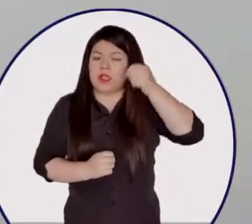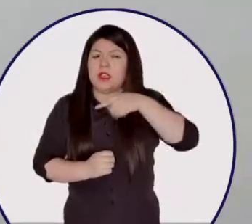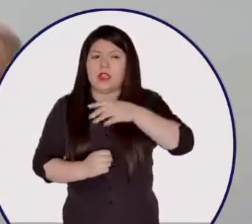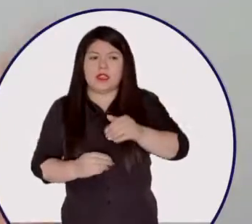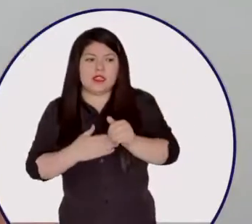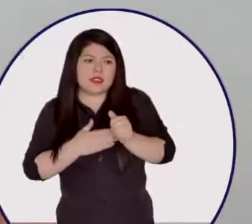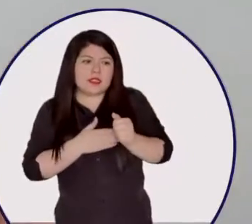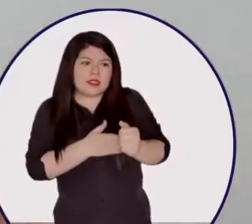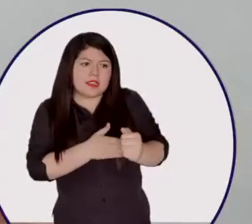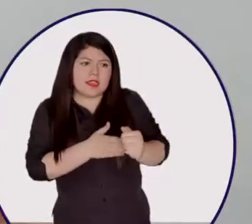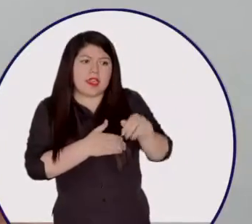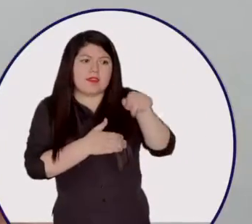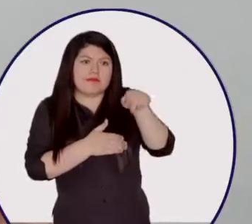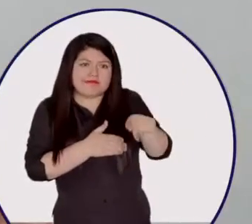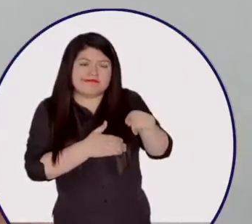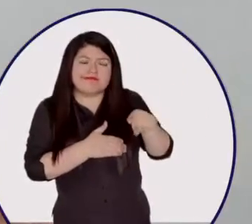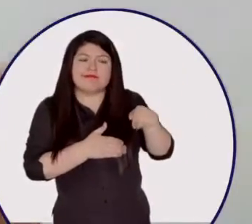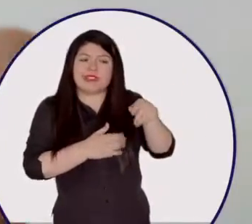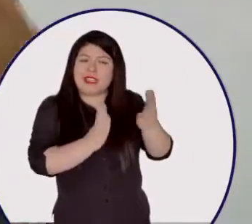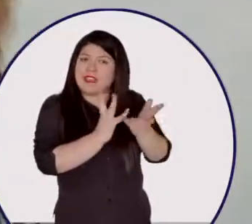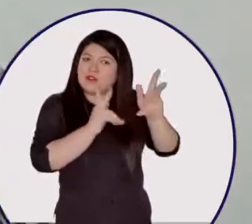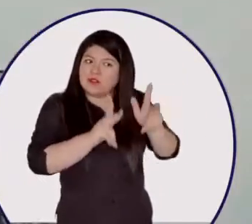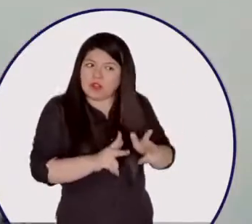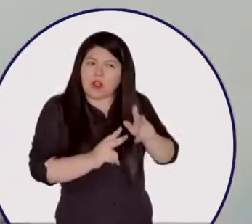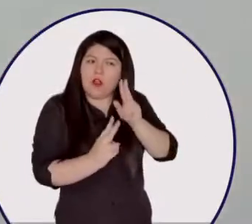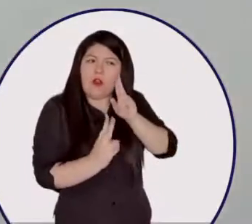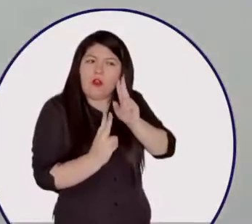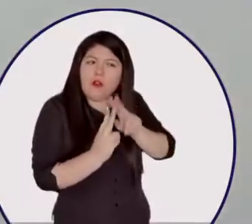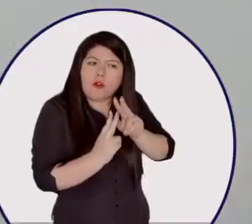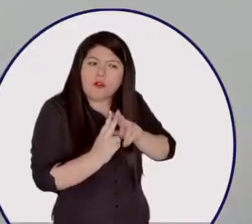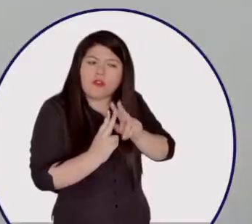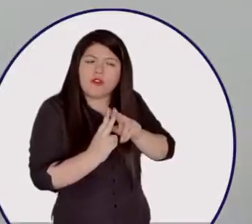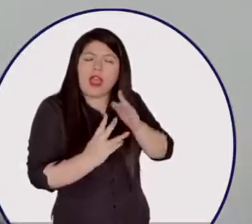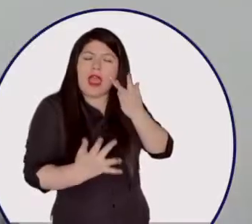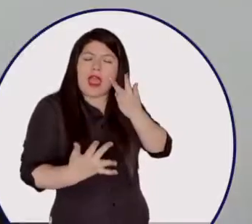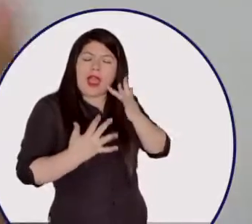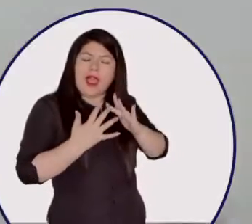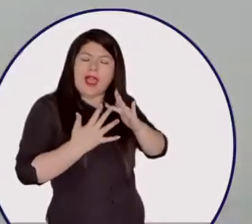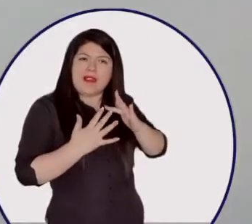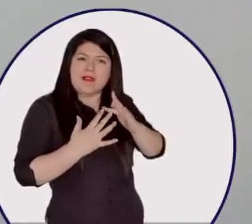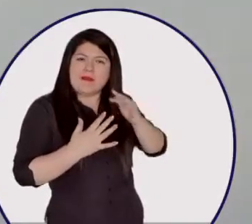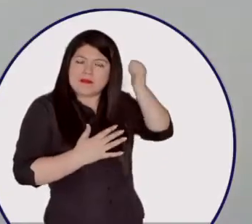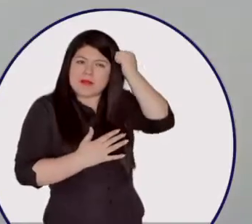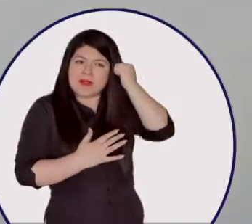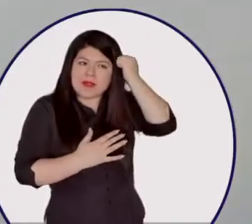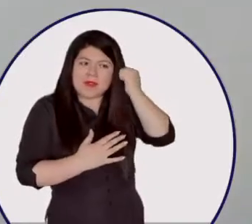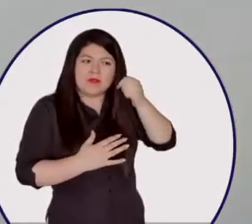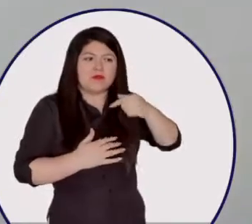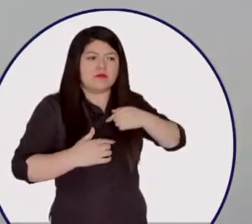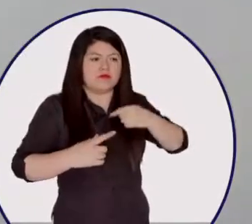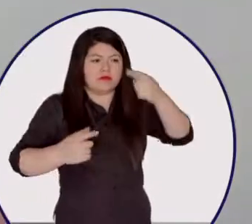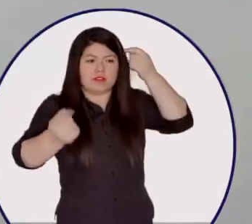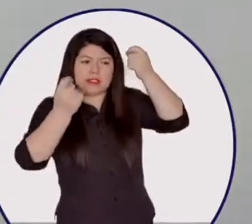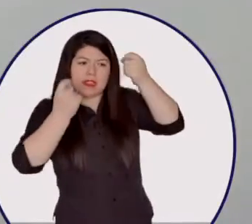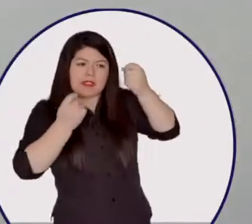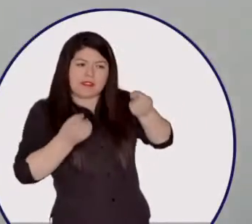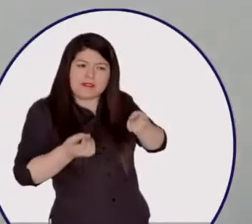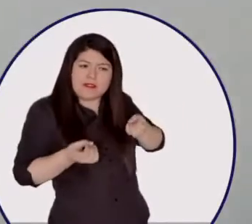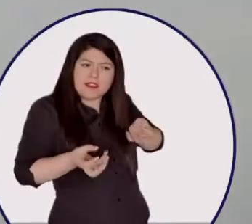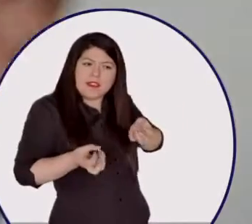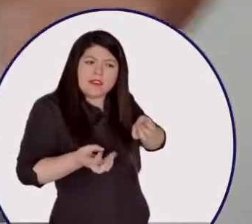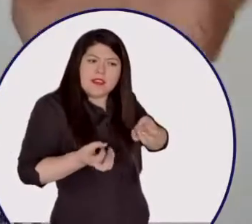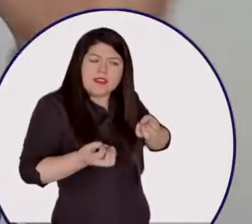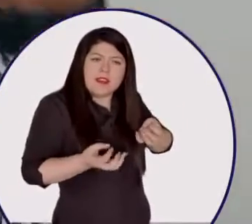estudiante conociéndolo desde lo pedagógico, ajustar su estrategia a partir del conocimiento que tiene del estudiante y